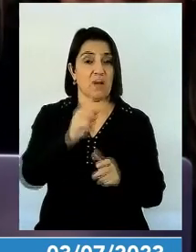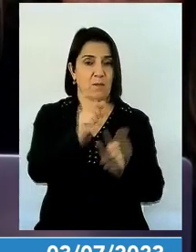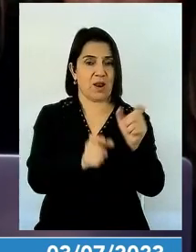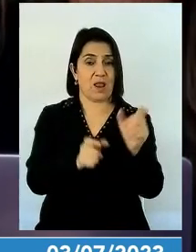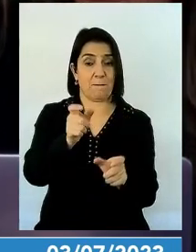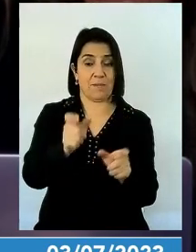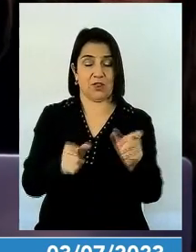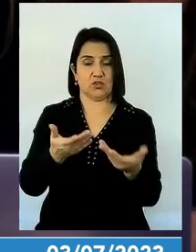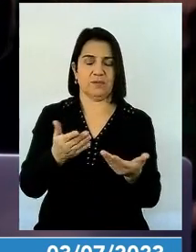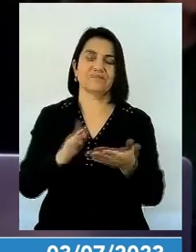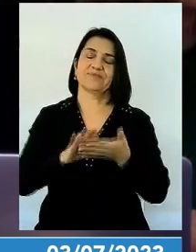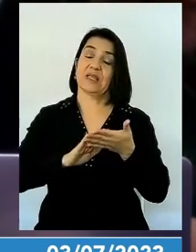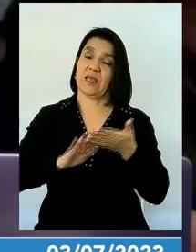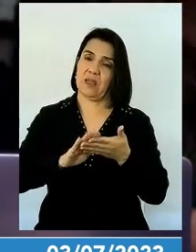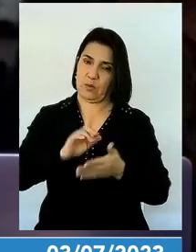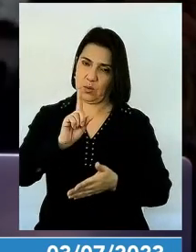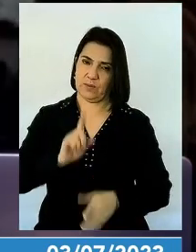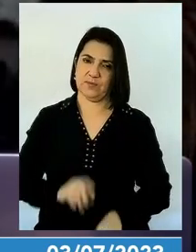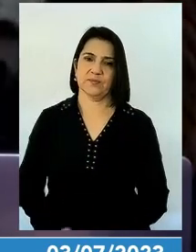ejemplo.